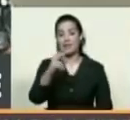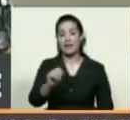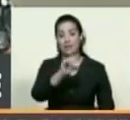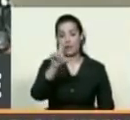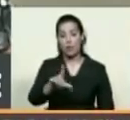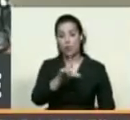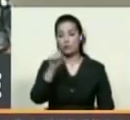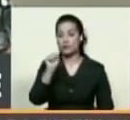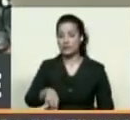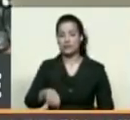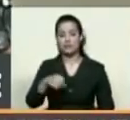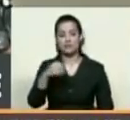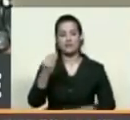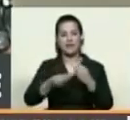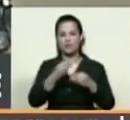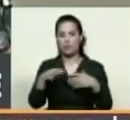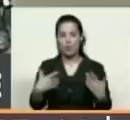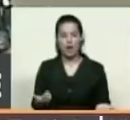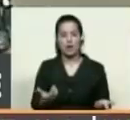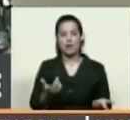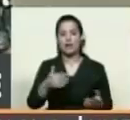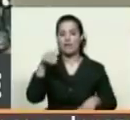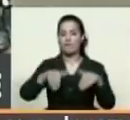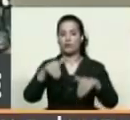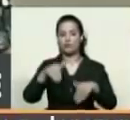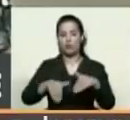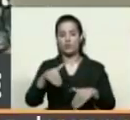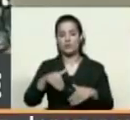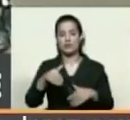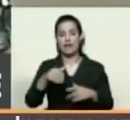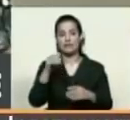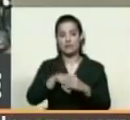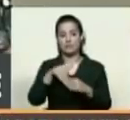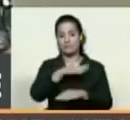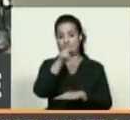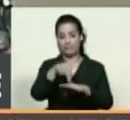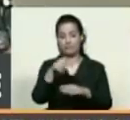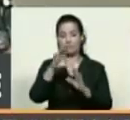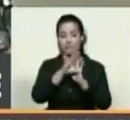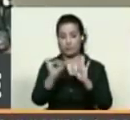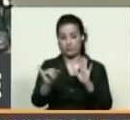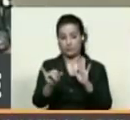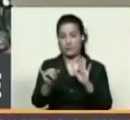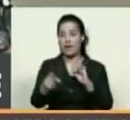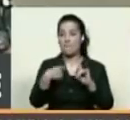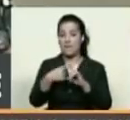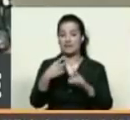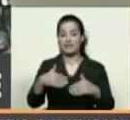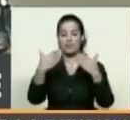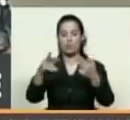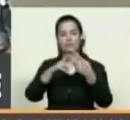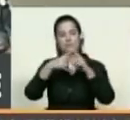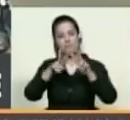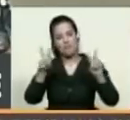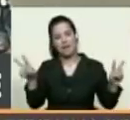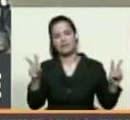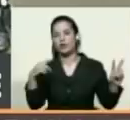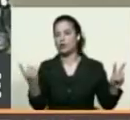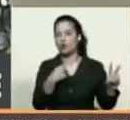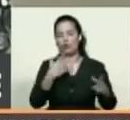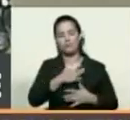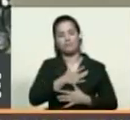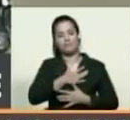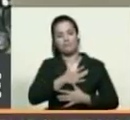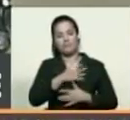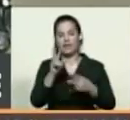se realizó la elección de la Asamblea Nacional Constituyente y con ello llegó la paz que tanto anhelábamos